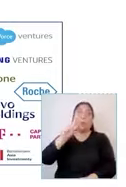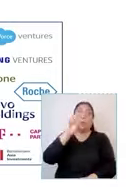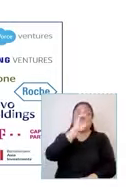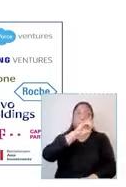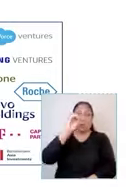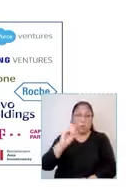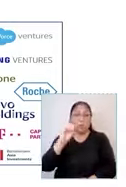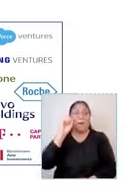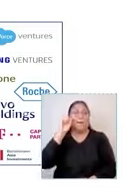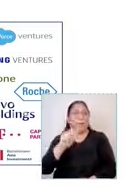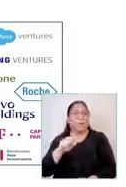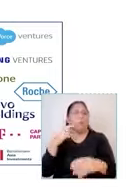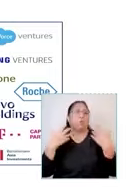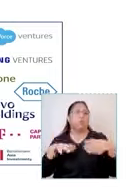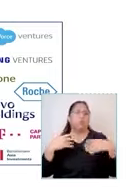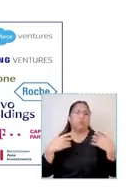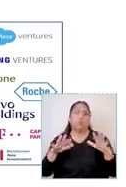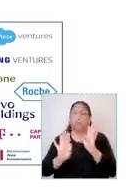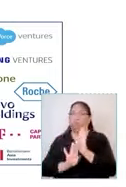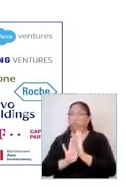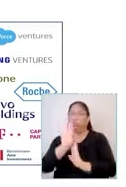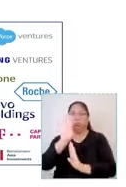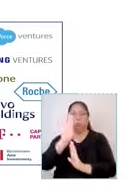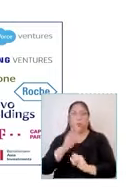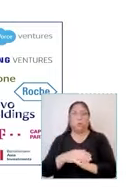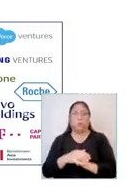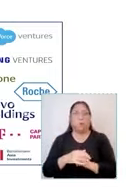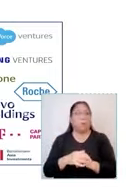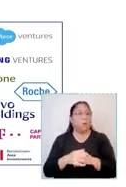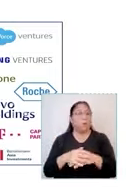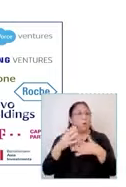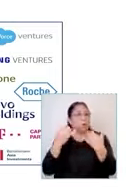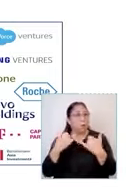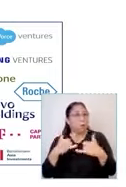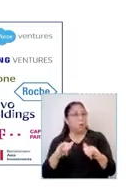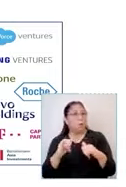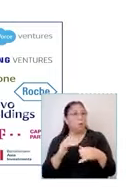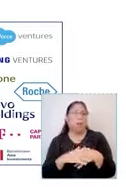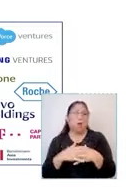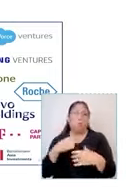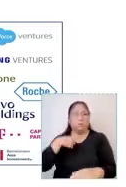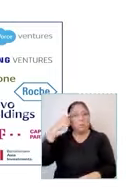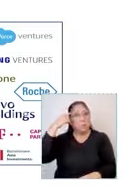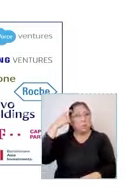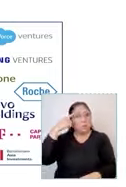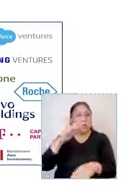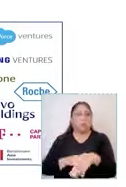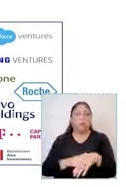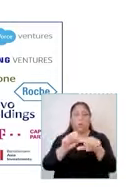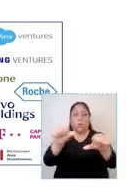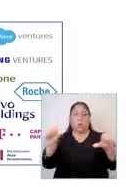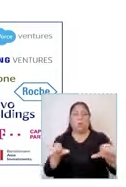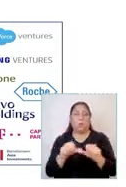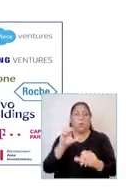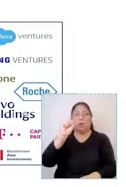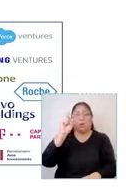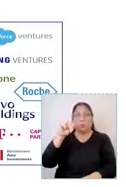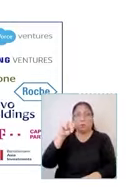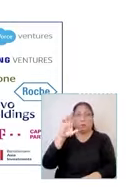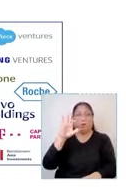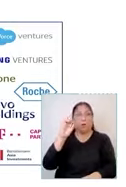es un gran crecimiento. Y aún en el área de San Francisco, estoy